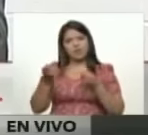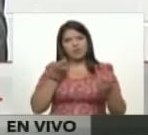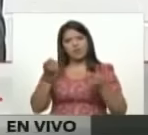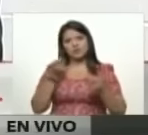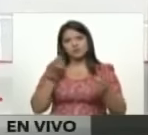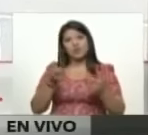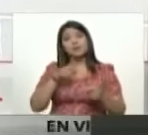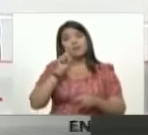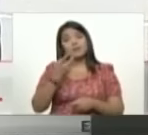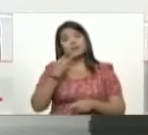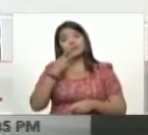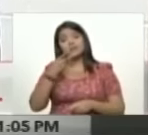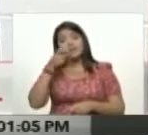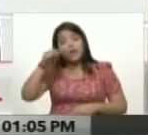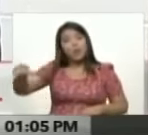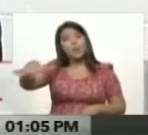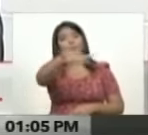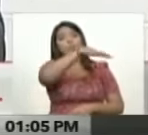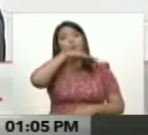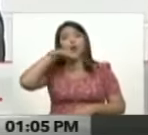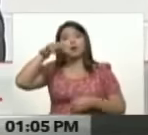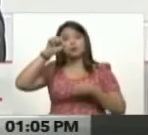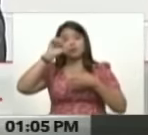a los pueblos del continente